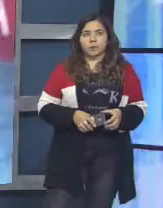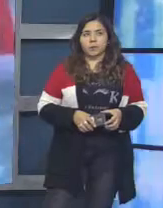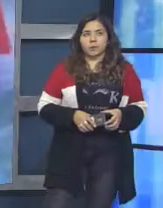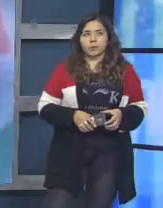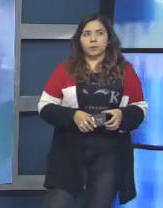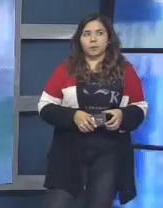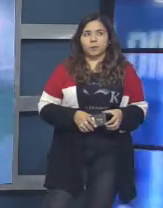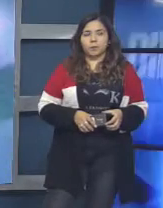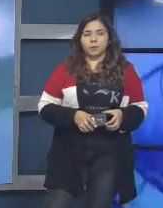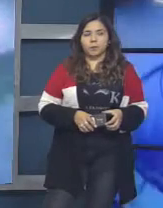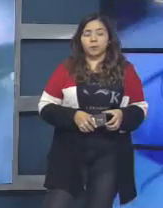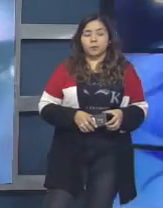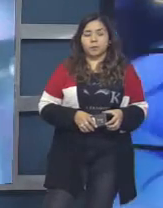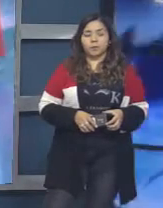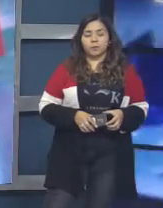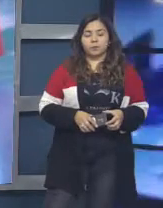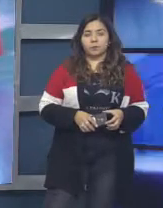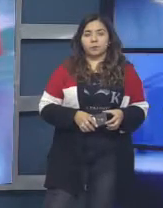el Estado Nacional.